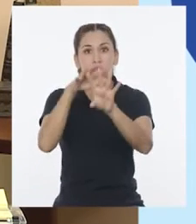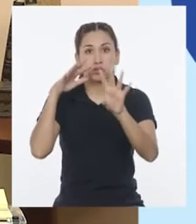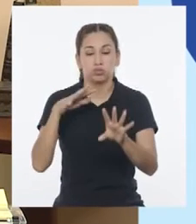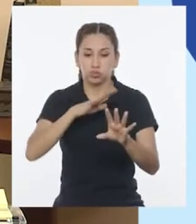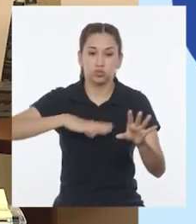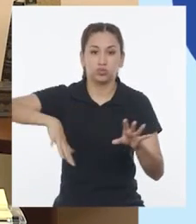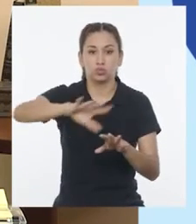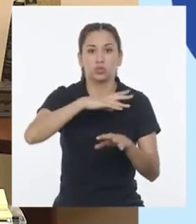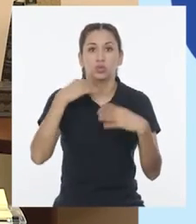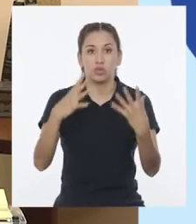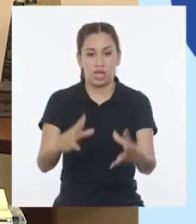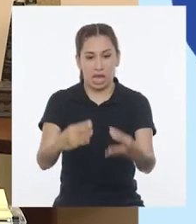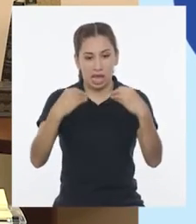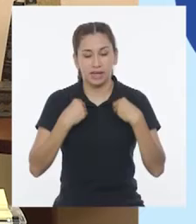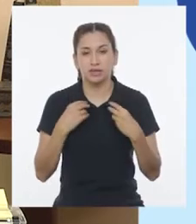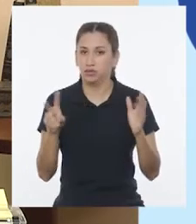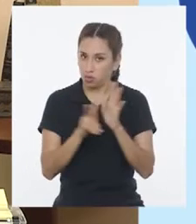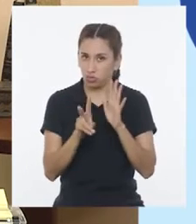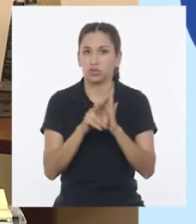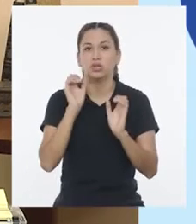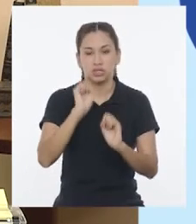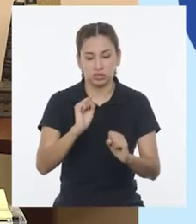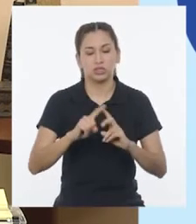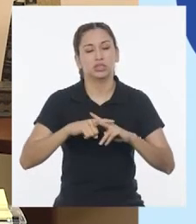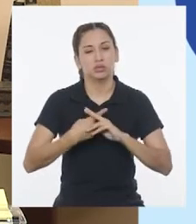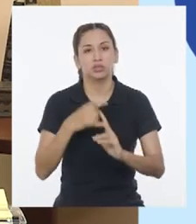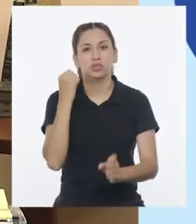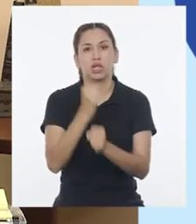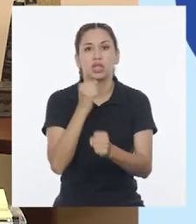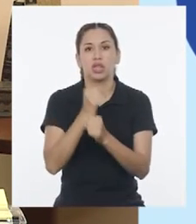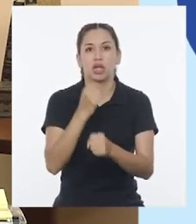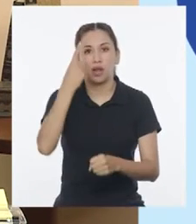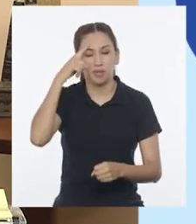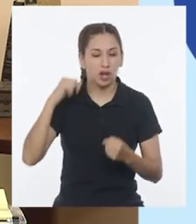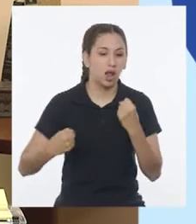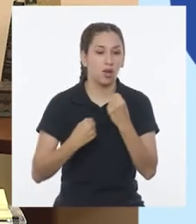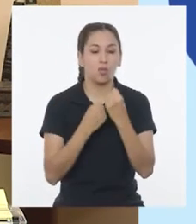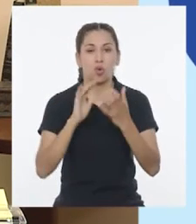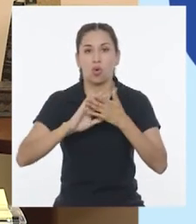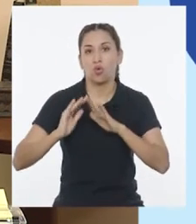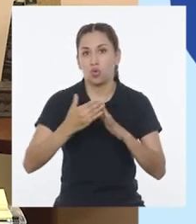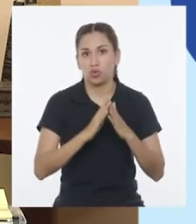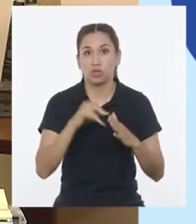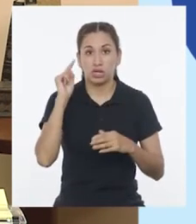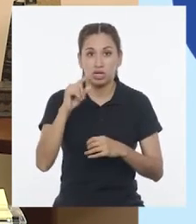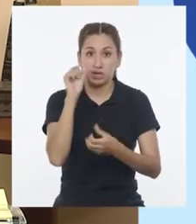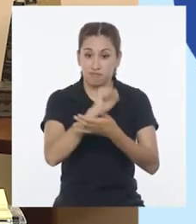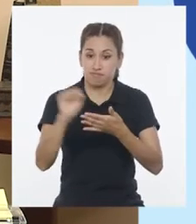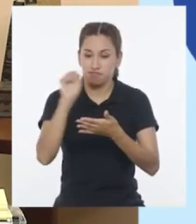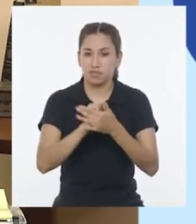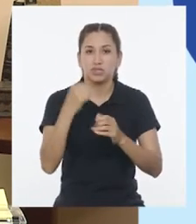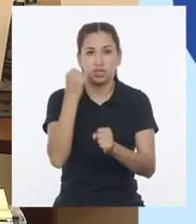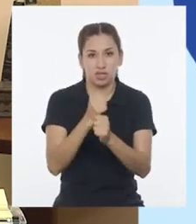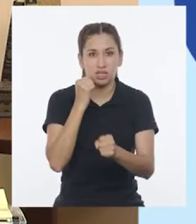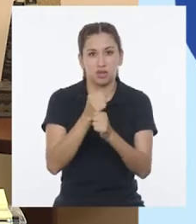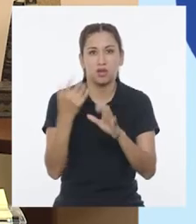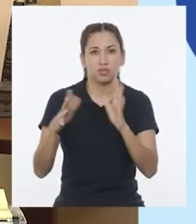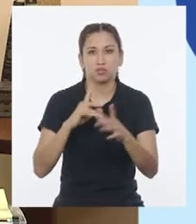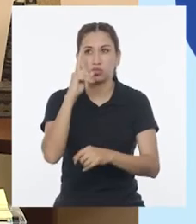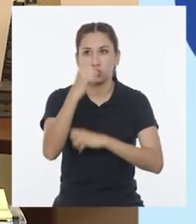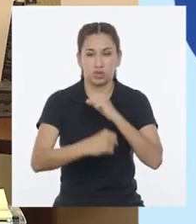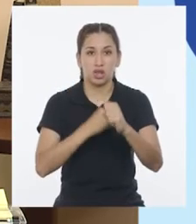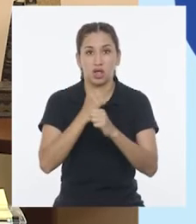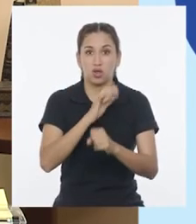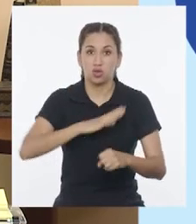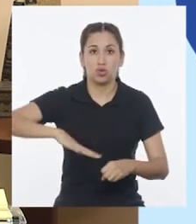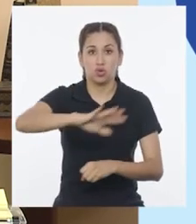nos nombraron en una asamblea pública. Asumimos voluntariamente para trabajar por nuestro pueblo. Hemos trabajado estos meses